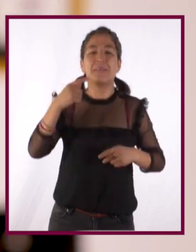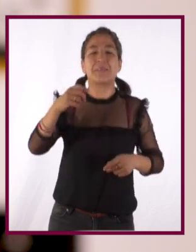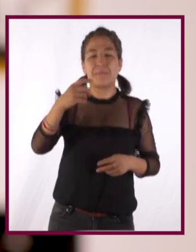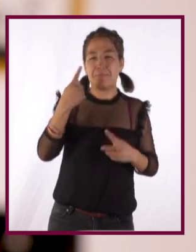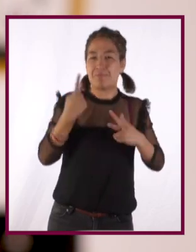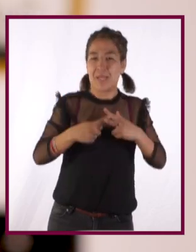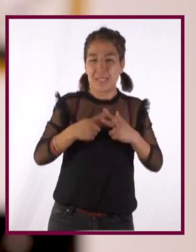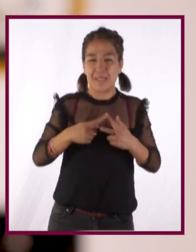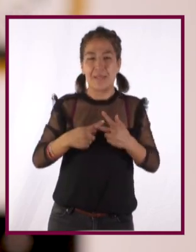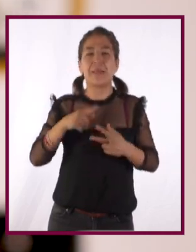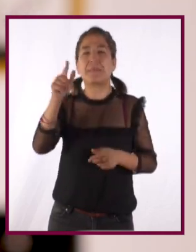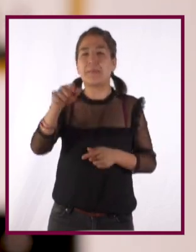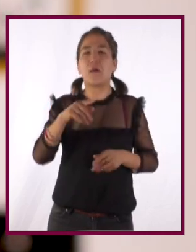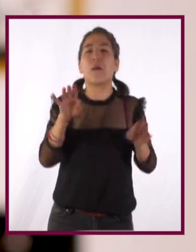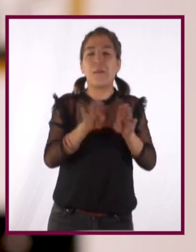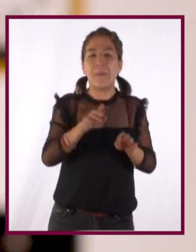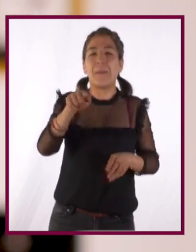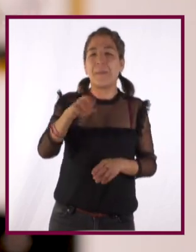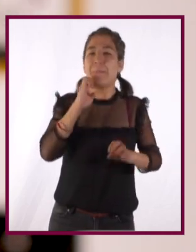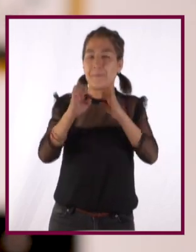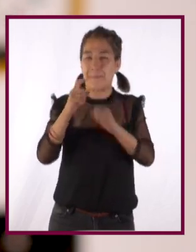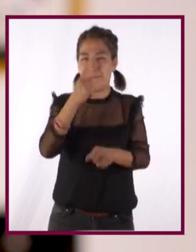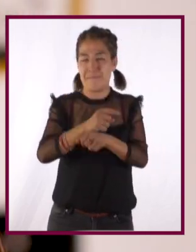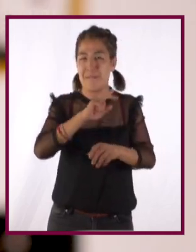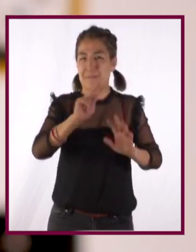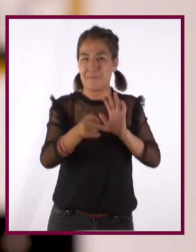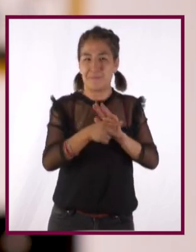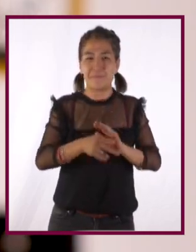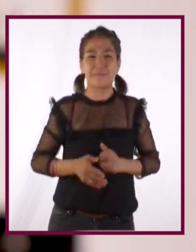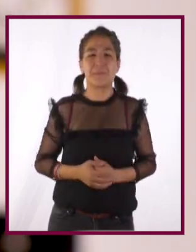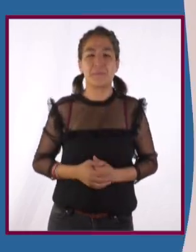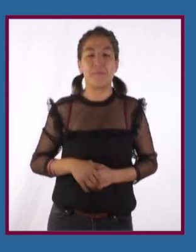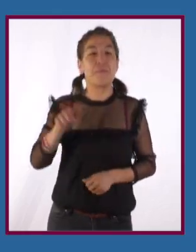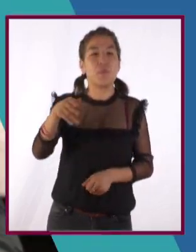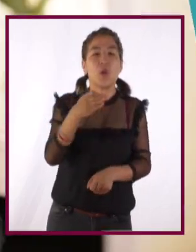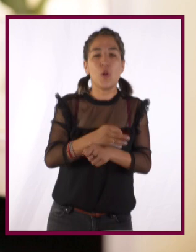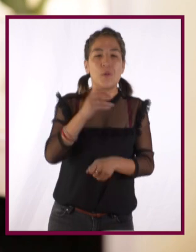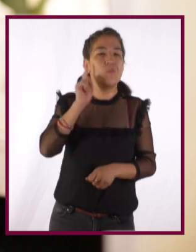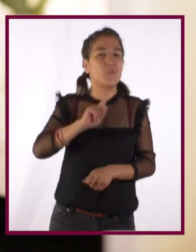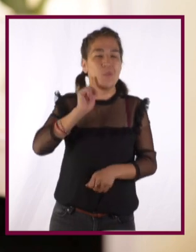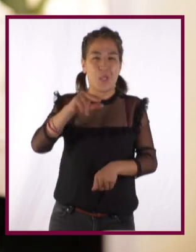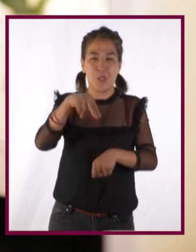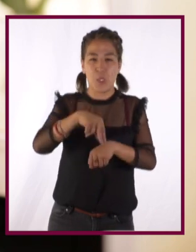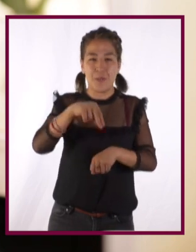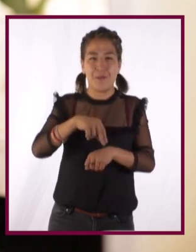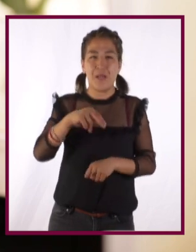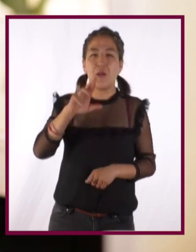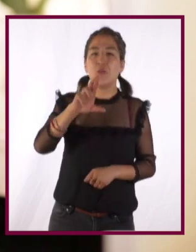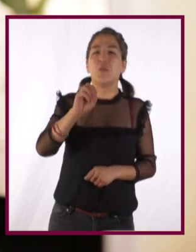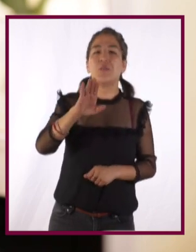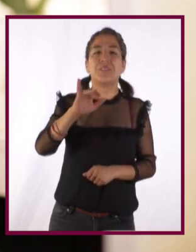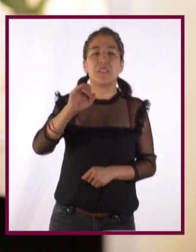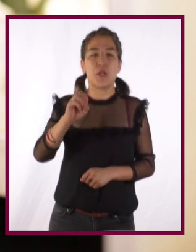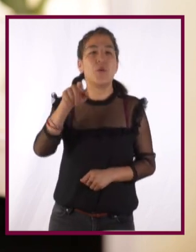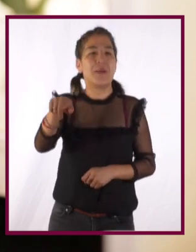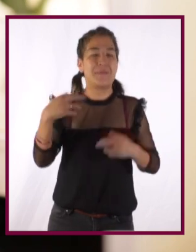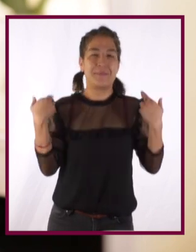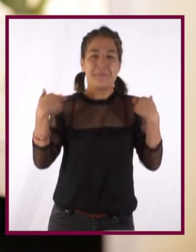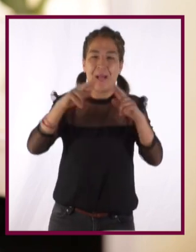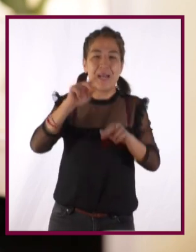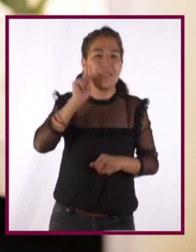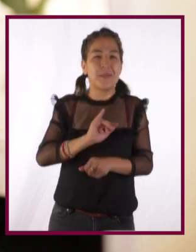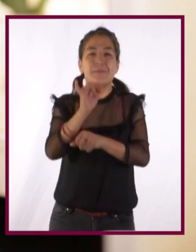matemática, así que vamos a ver la primera parte de esta entrevista que le realizamos. Estamos con la doctora Rocío Sánchez López, quien es